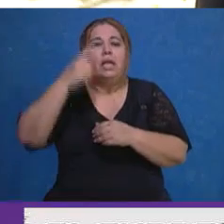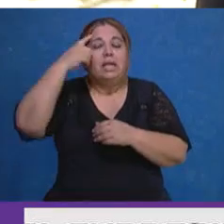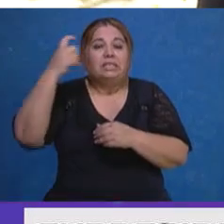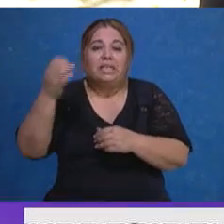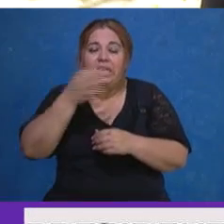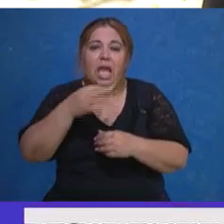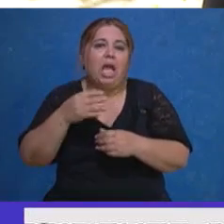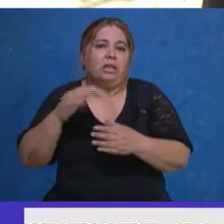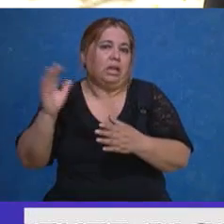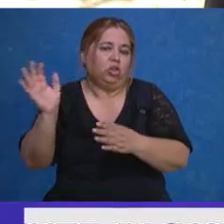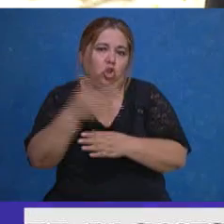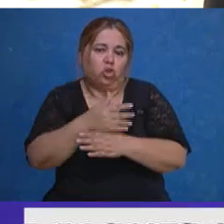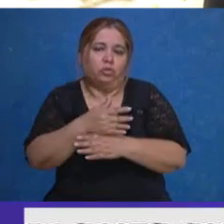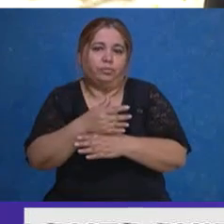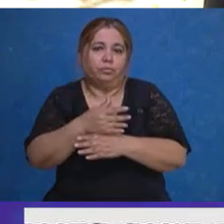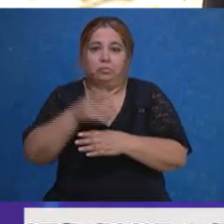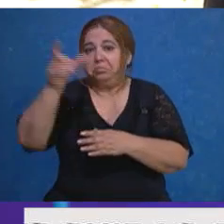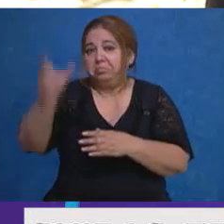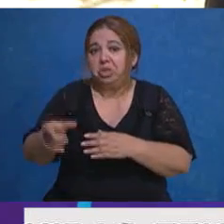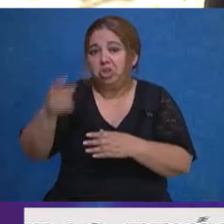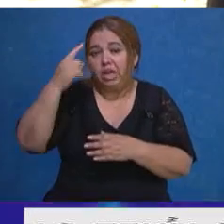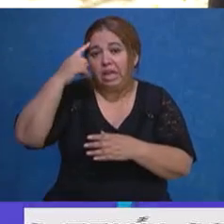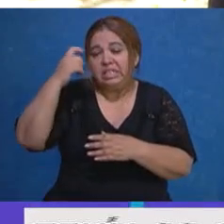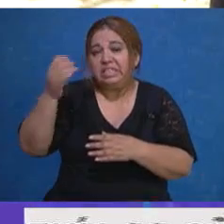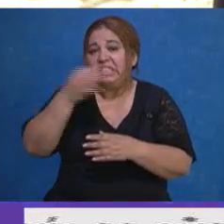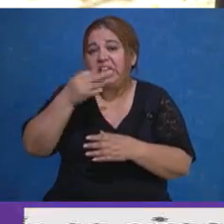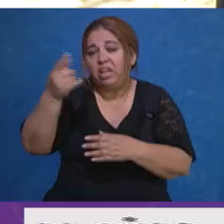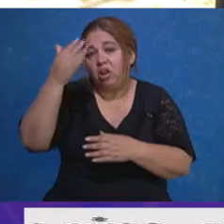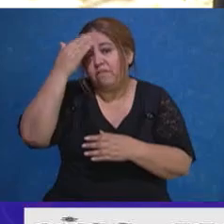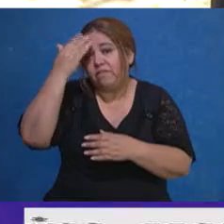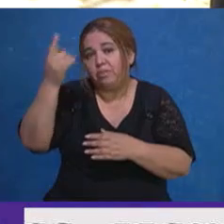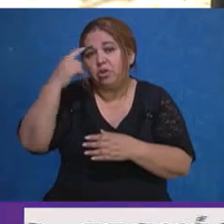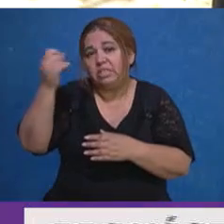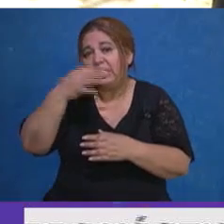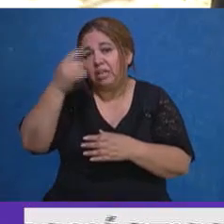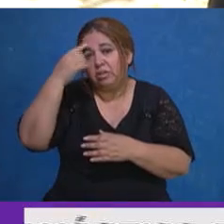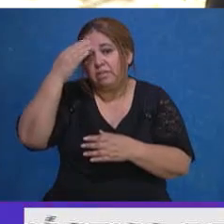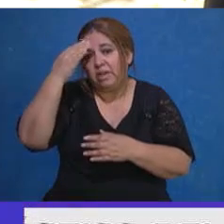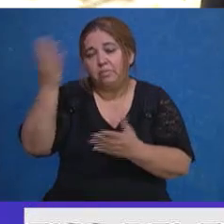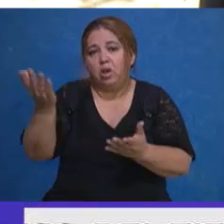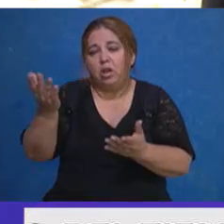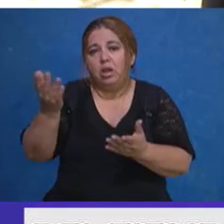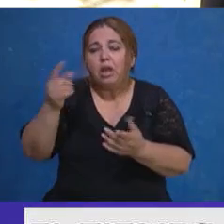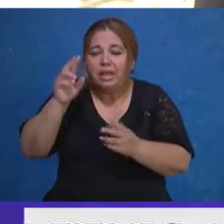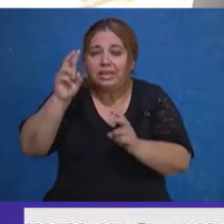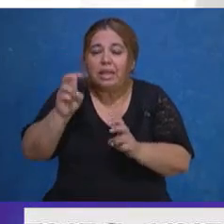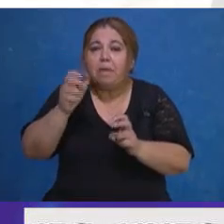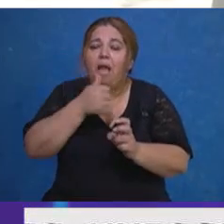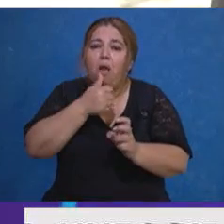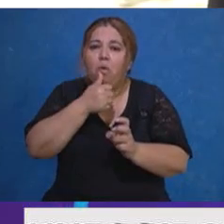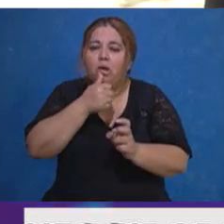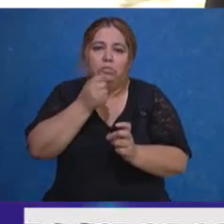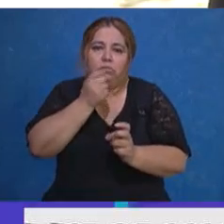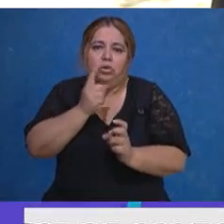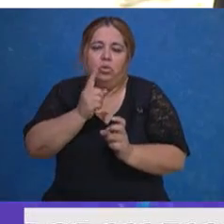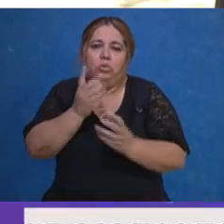han determinado que él es una persona psiquiátrica, un paciente psiquiátrico, no puede, tiene una patología con respecto al tema del agua. Lo que nos